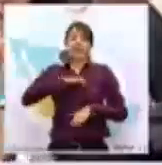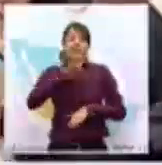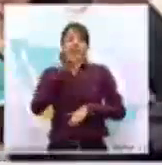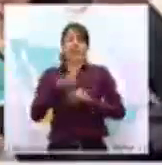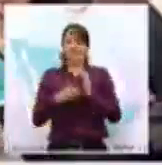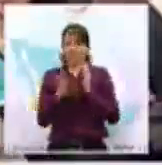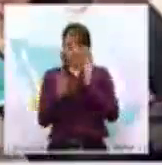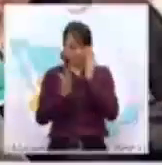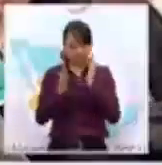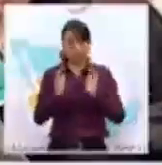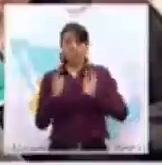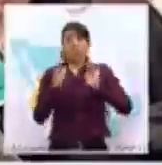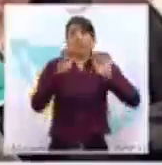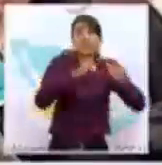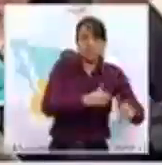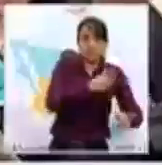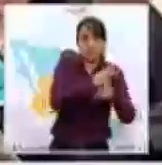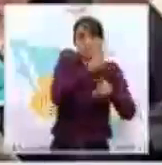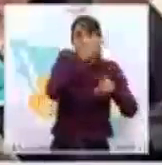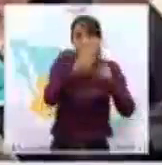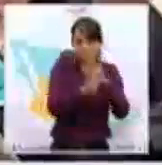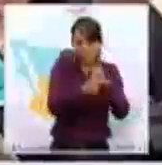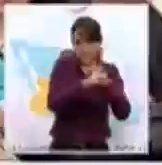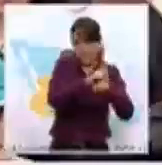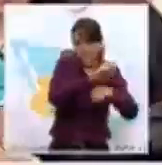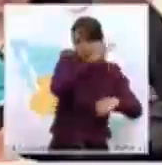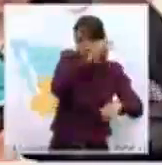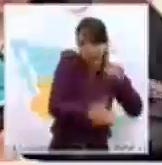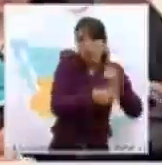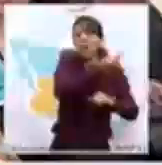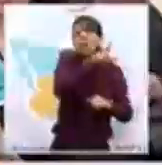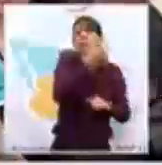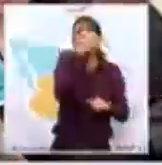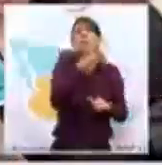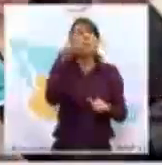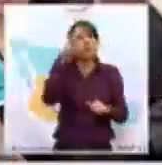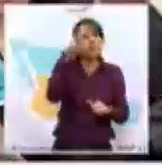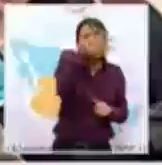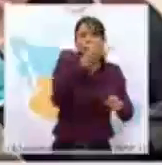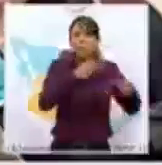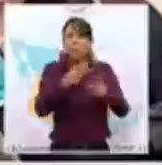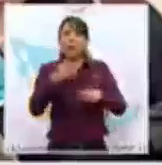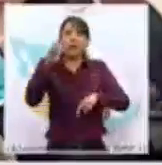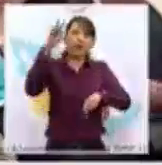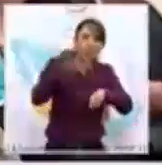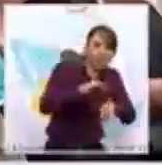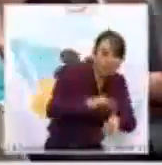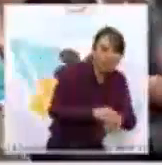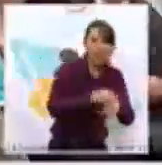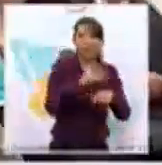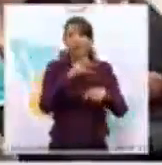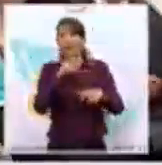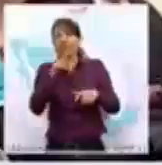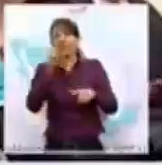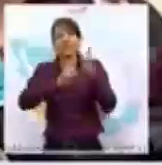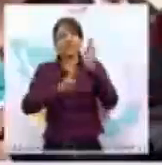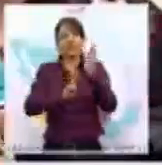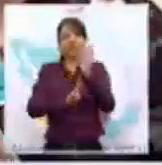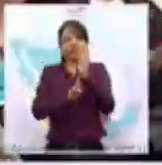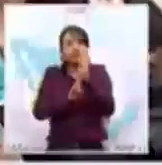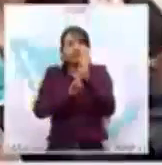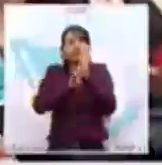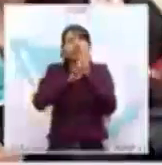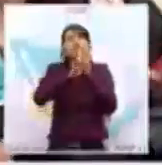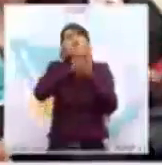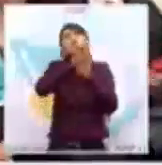capacidad de poder desarrollarse para ser médico, ingeniero o astronauta, como el caso tan sonado de nuestro amigo, ¿no?, de Michoacán,